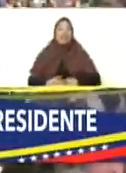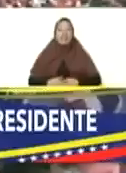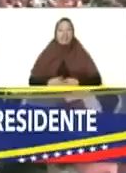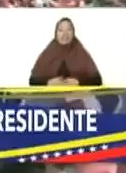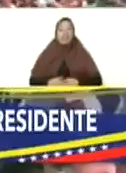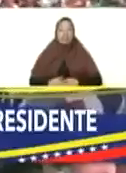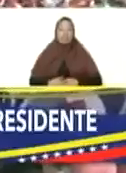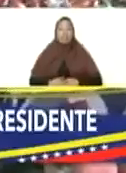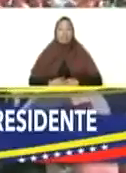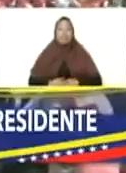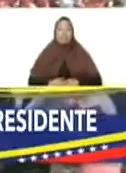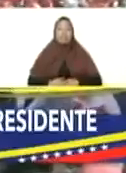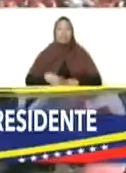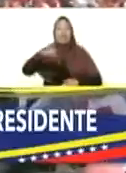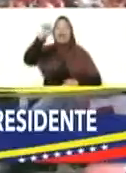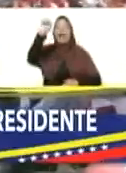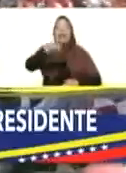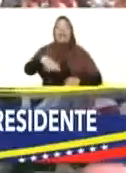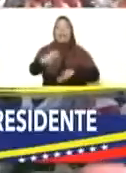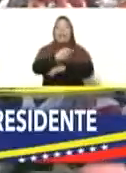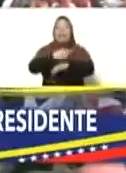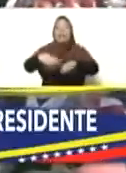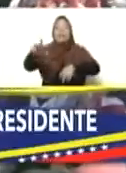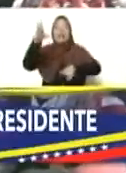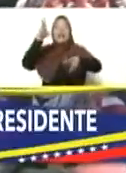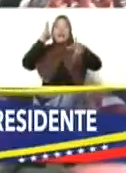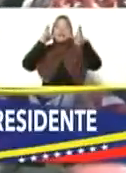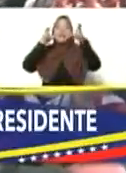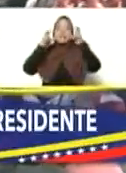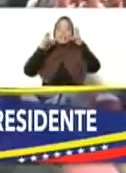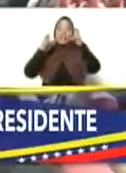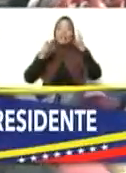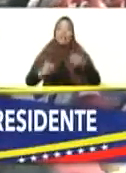así así es que se escucha